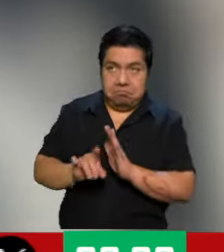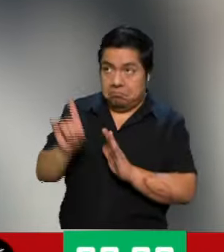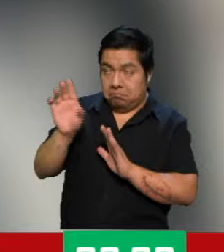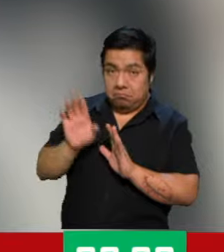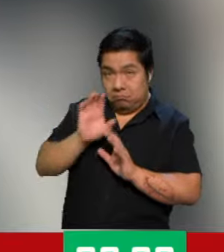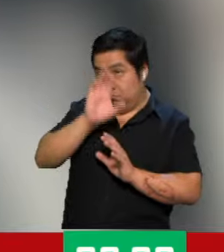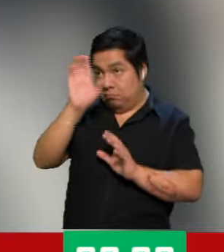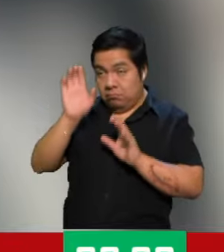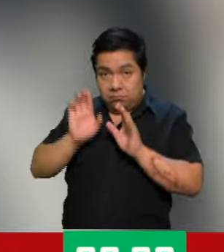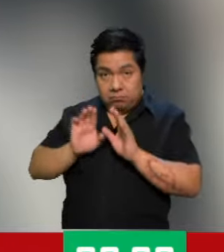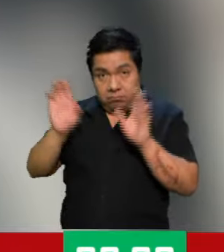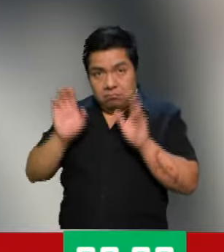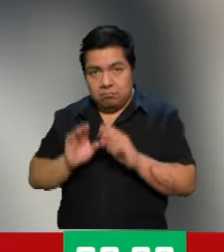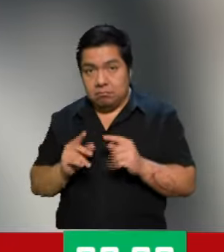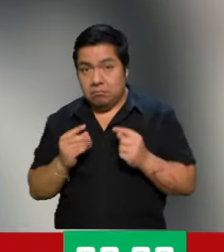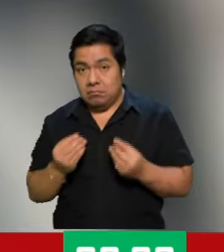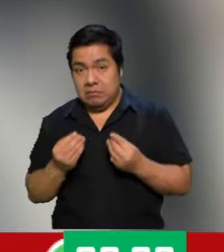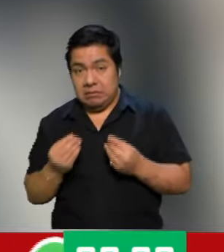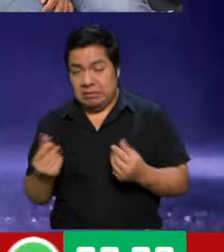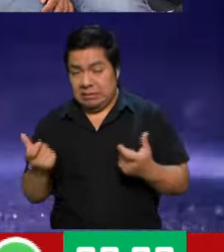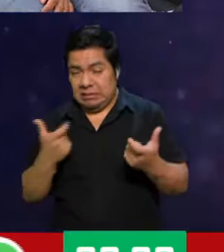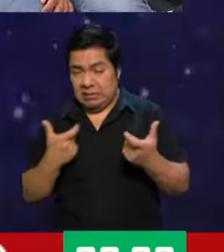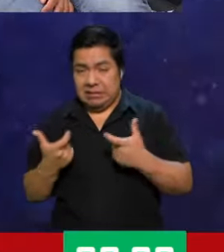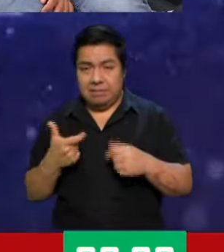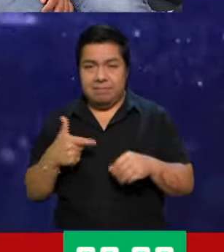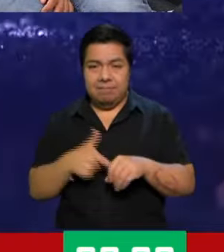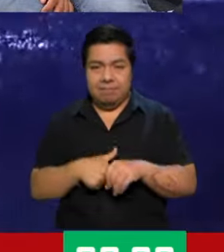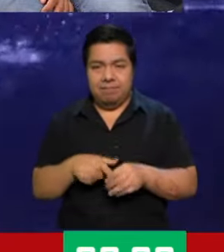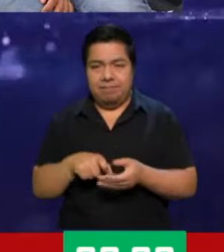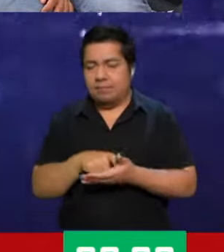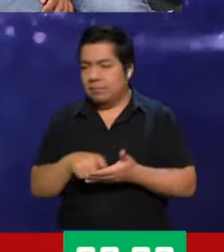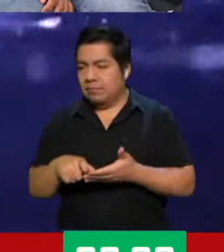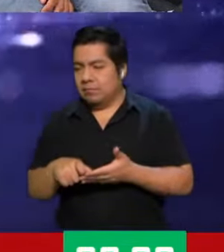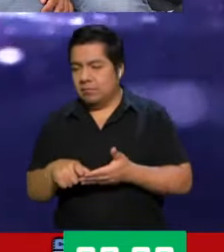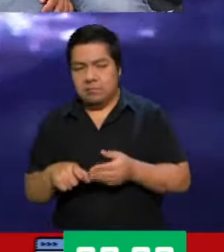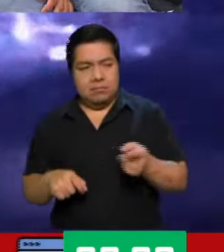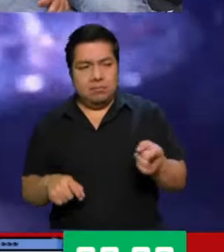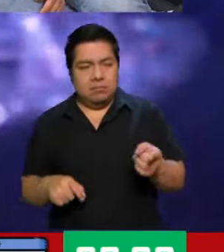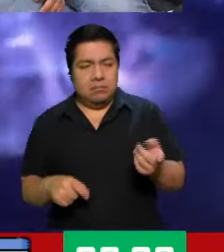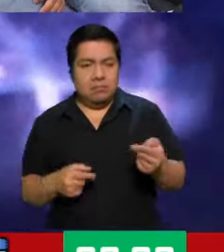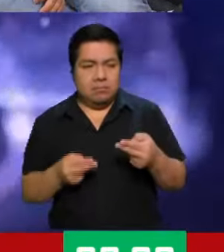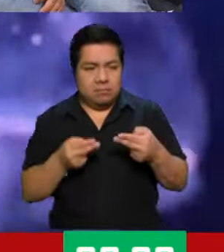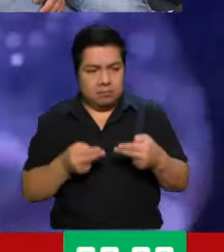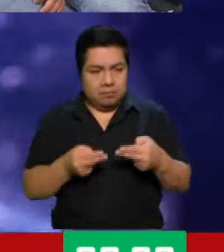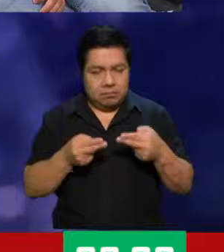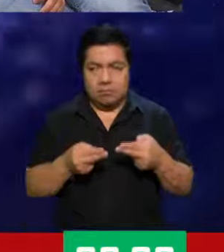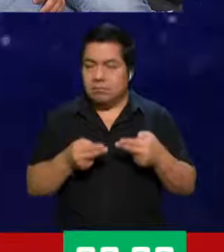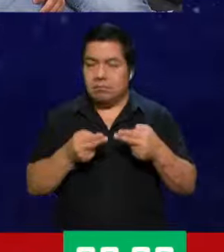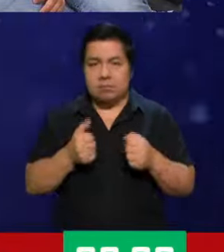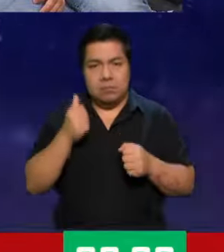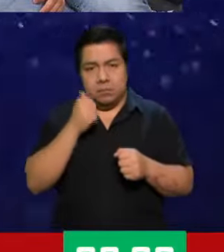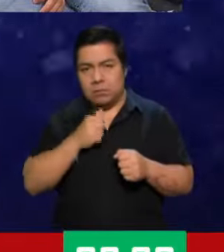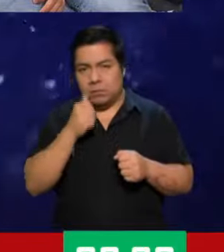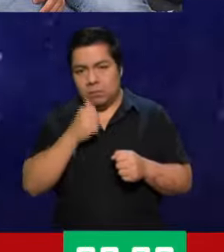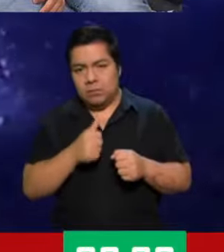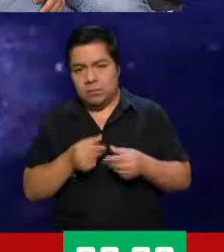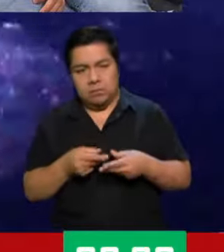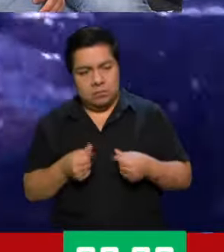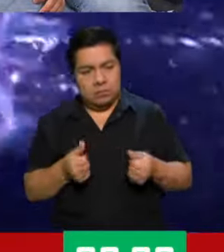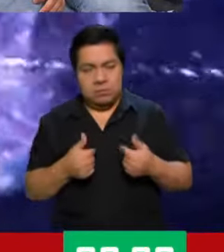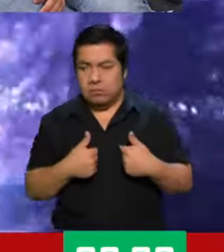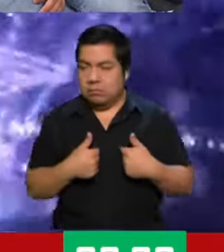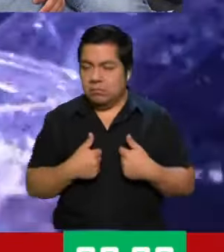Voy a ser trillonario con toda la gasolina que compra, ¿no? O sea, usted no deja de hacer negocio. No está hablando de que va a haber derrama para ustedes. Yo